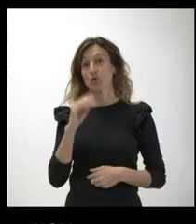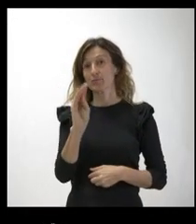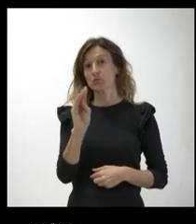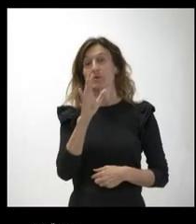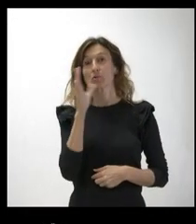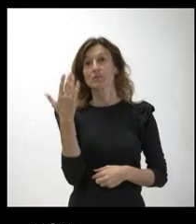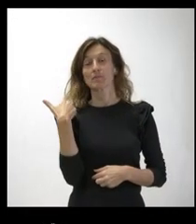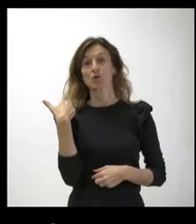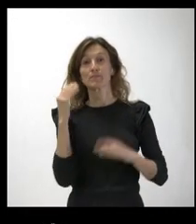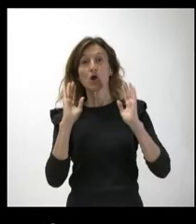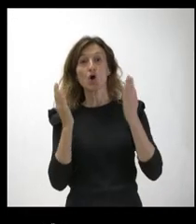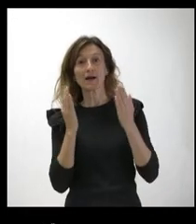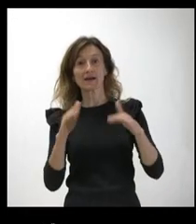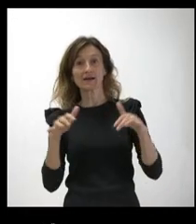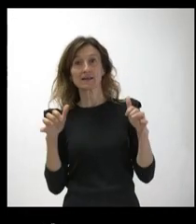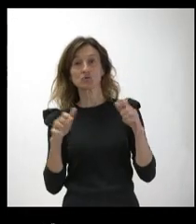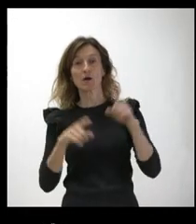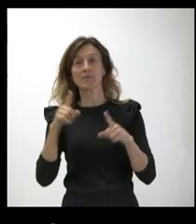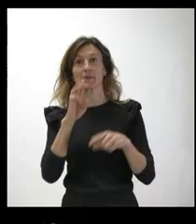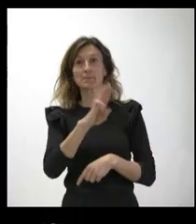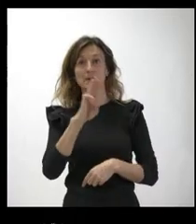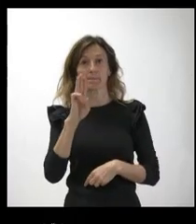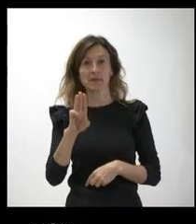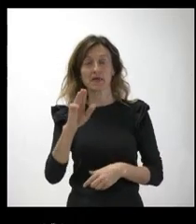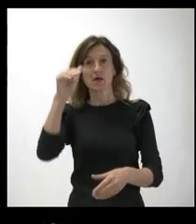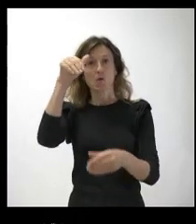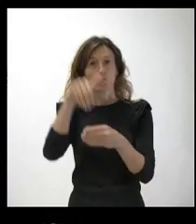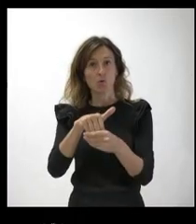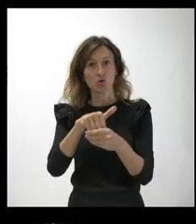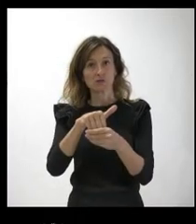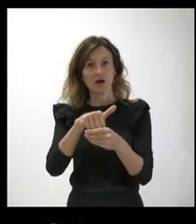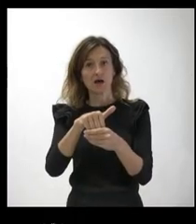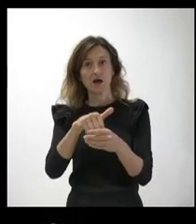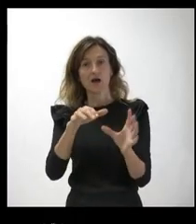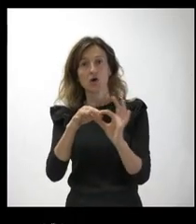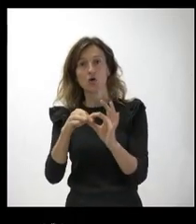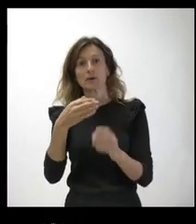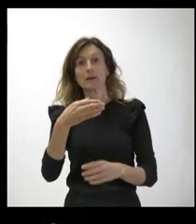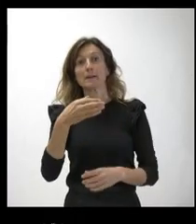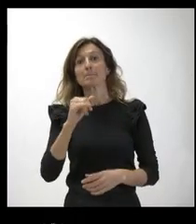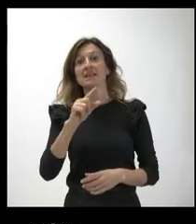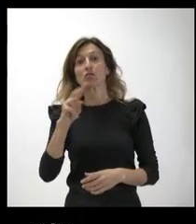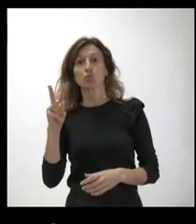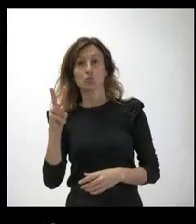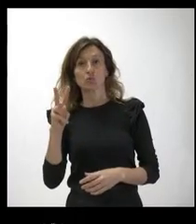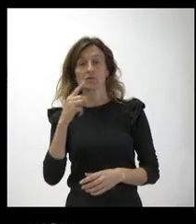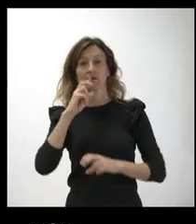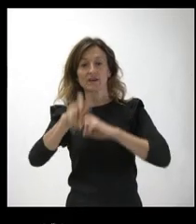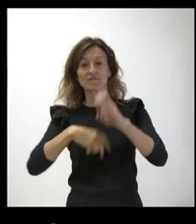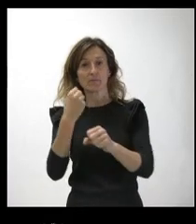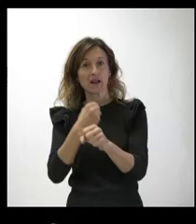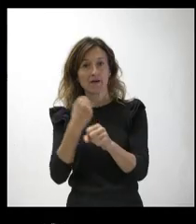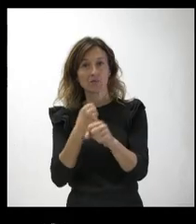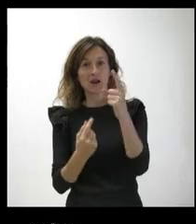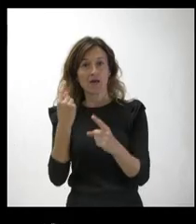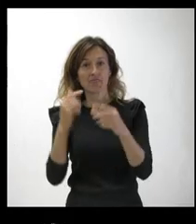congreso en alguna ocasión sí que el PP su grupo ha votado eh junto con bildu algunas medidas como la reforma laboral no sé